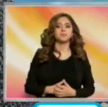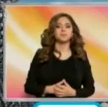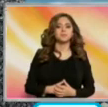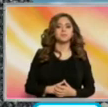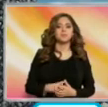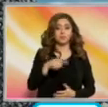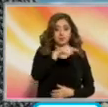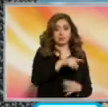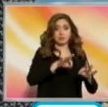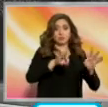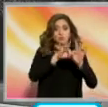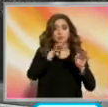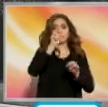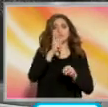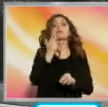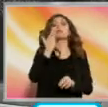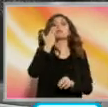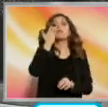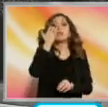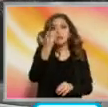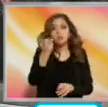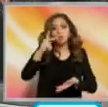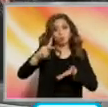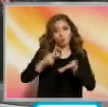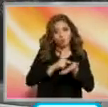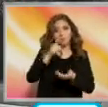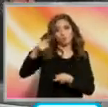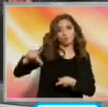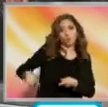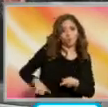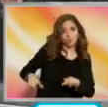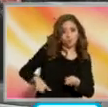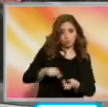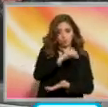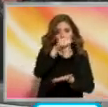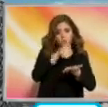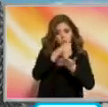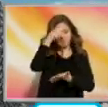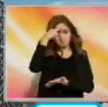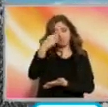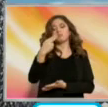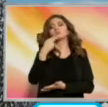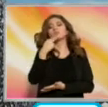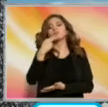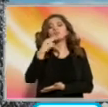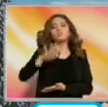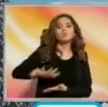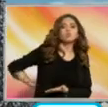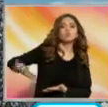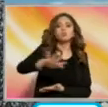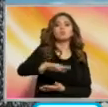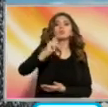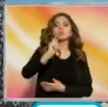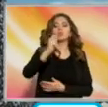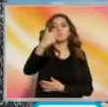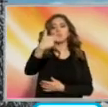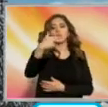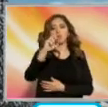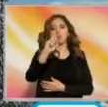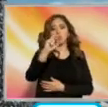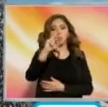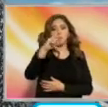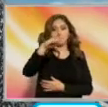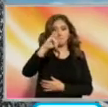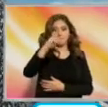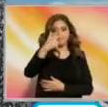este proyecto que traemos de recuperar el espacio público en el gobierno de la Ciudad de México, se recuperó el espacio de La Hormiga, que es un espacio que está en